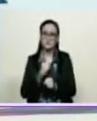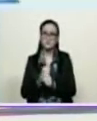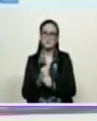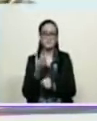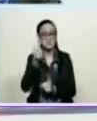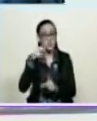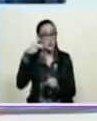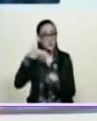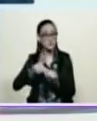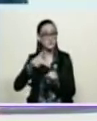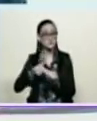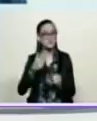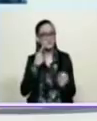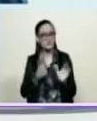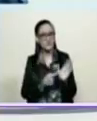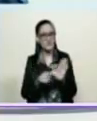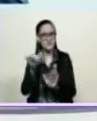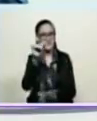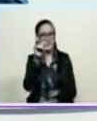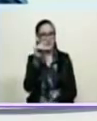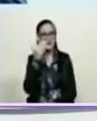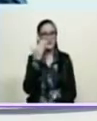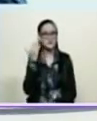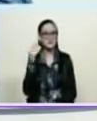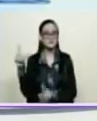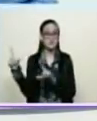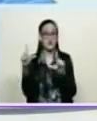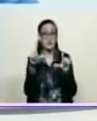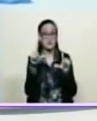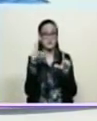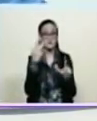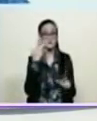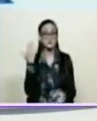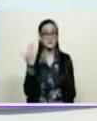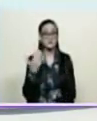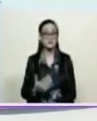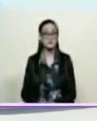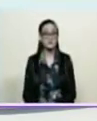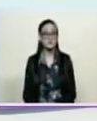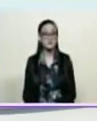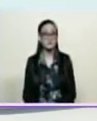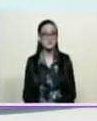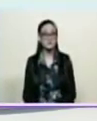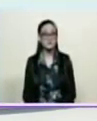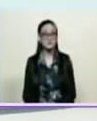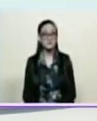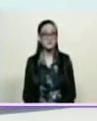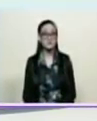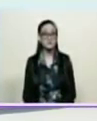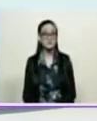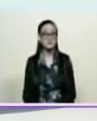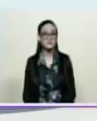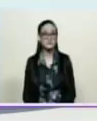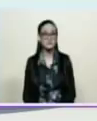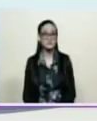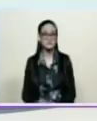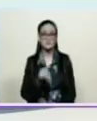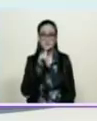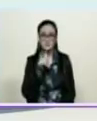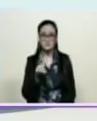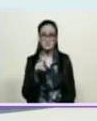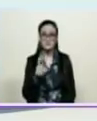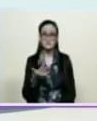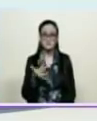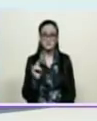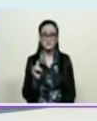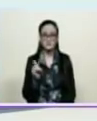de criptomonedas. Quiero mostrar un videito. No hay imagen. Unas imágenes. Bueno, me dijeron que era un videito. Quiero anunciar,